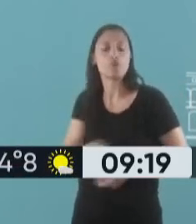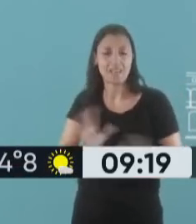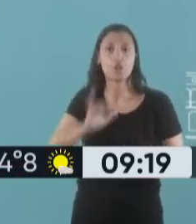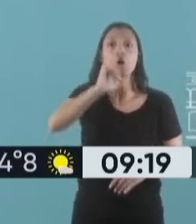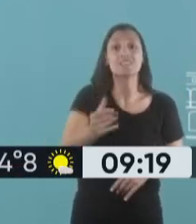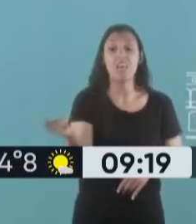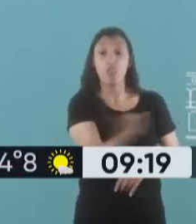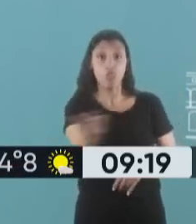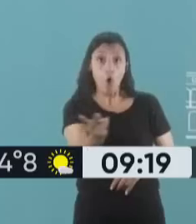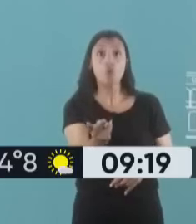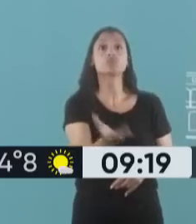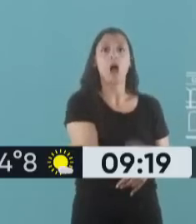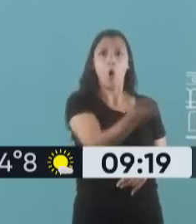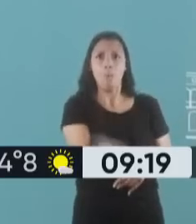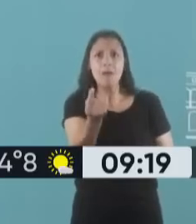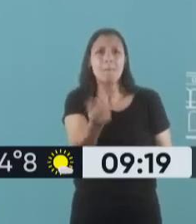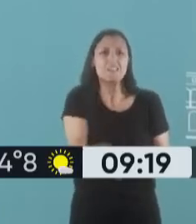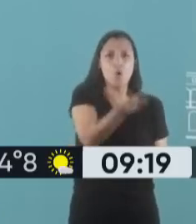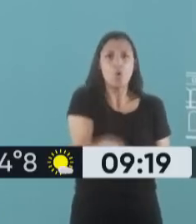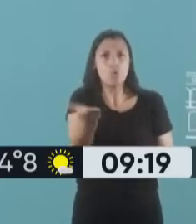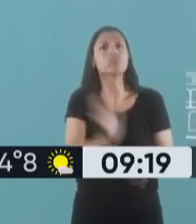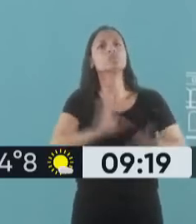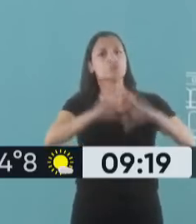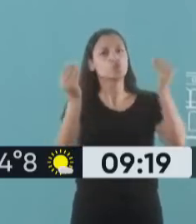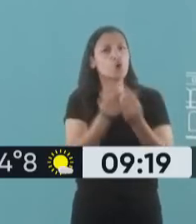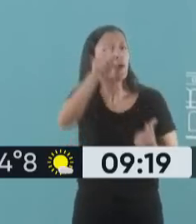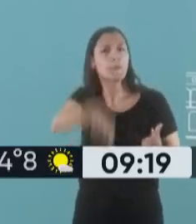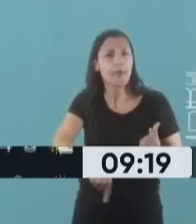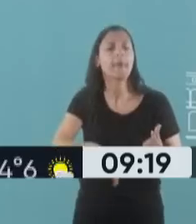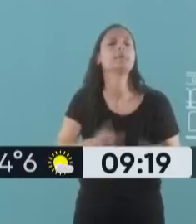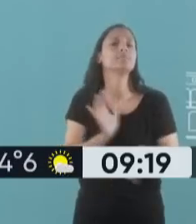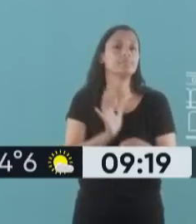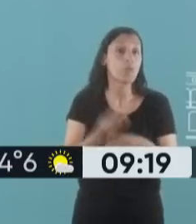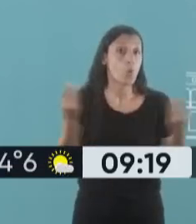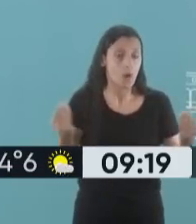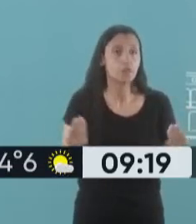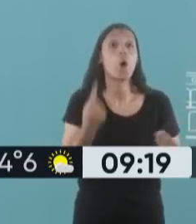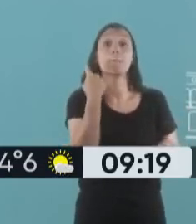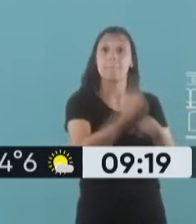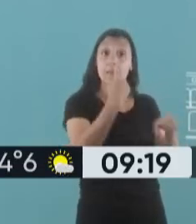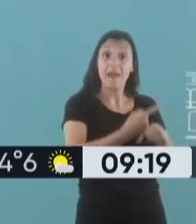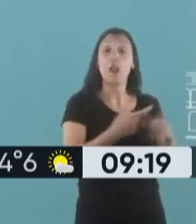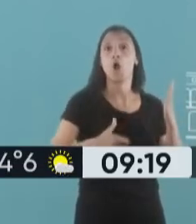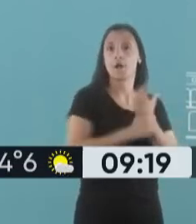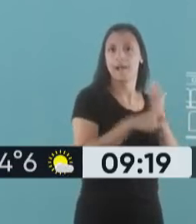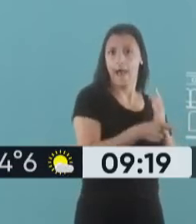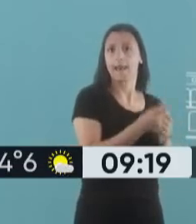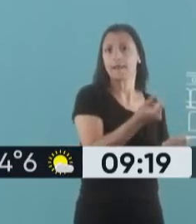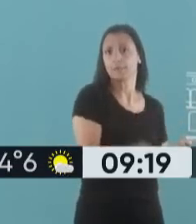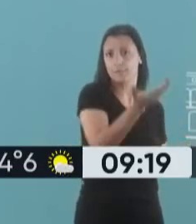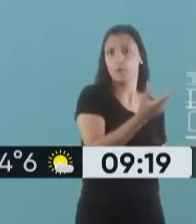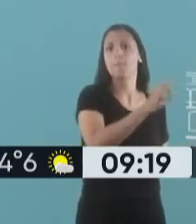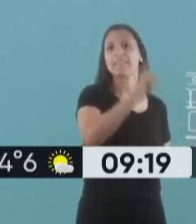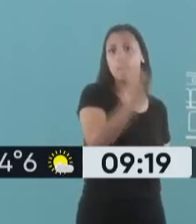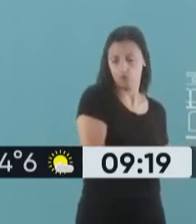los dos aumentos que influyeron en el precio total, en el índice total fueron Por un lado, el de la carne, que al haber aumentado más de